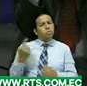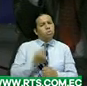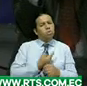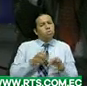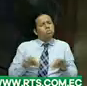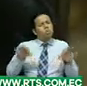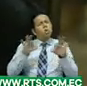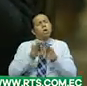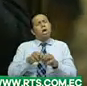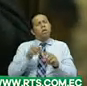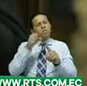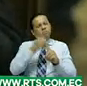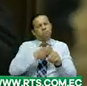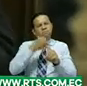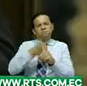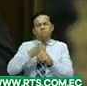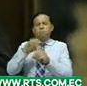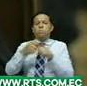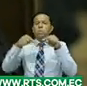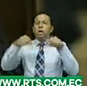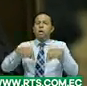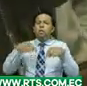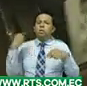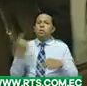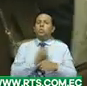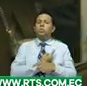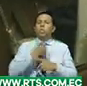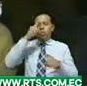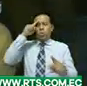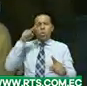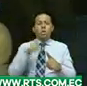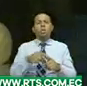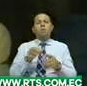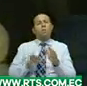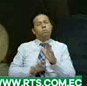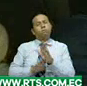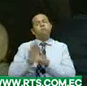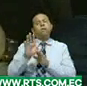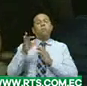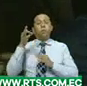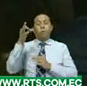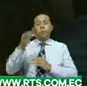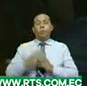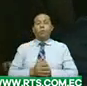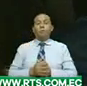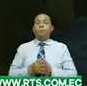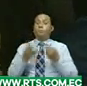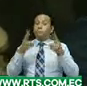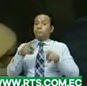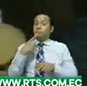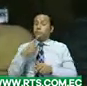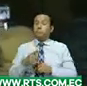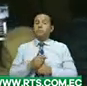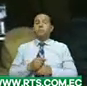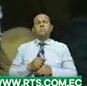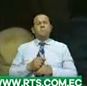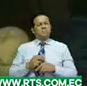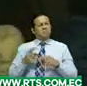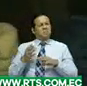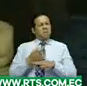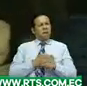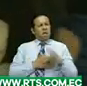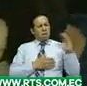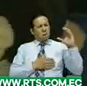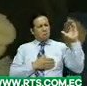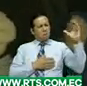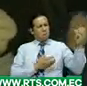que tenemos aquí una alternativa, una opción de futuro. Arauz también se refirió respecto al supuesto aporte del Ejército de Liberación